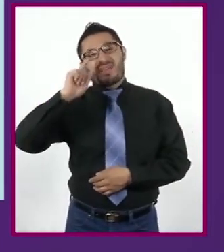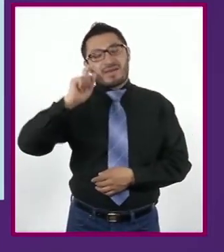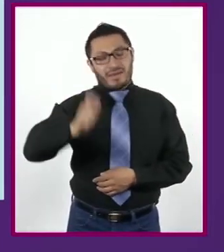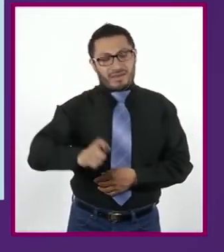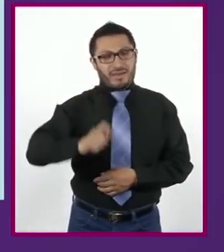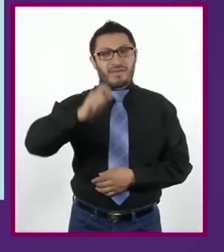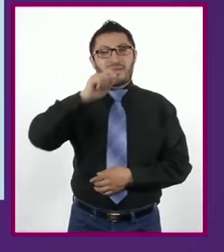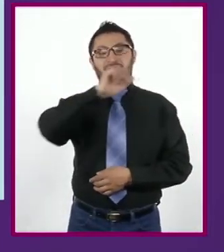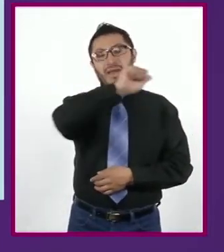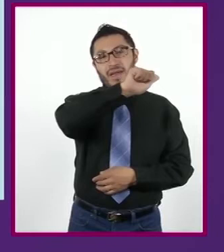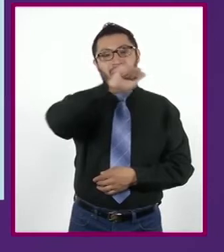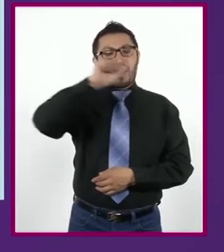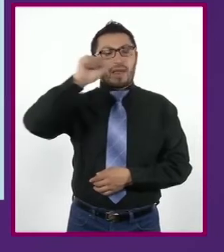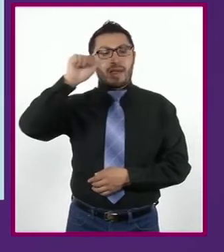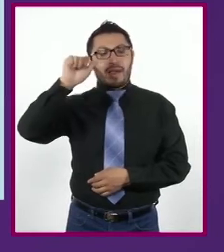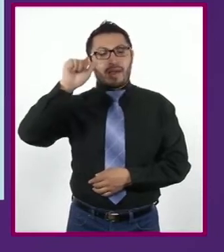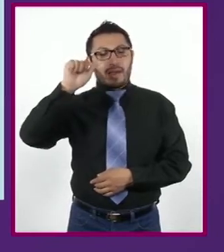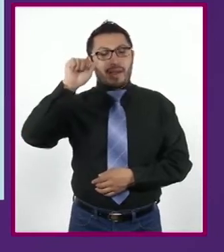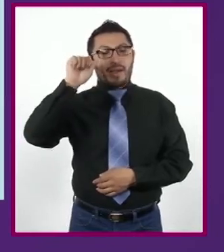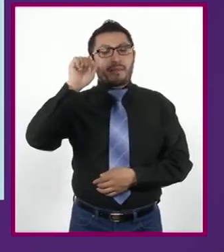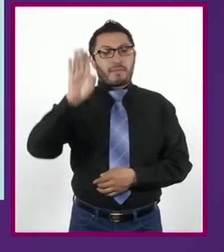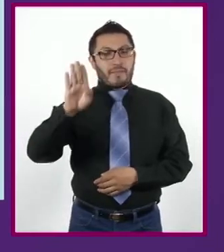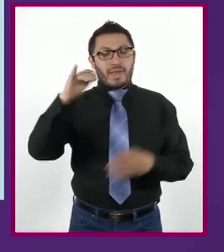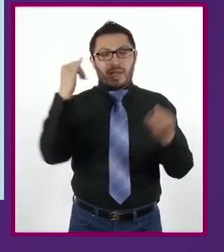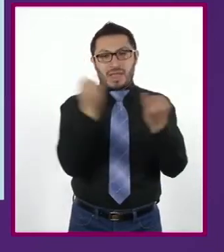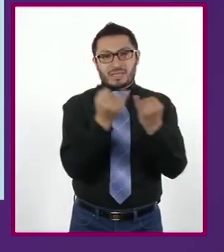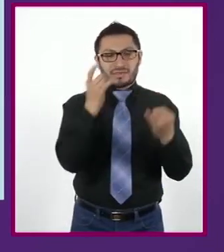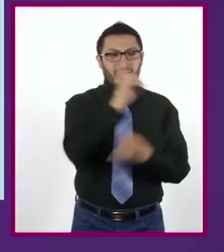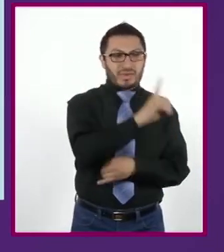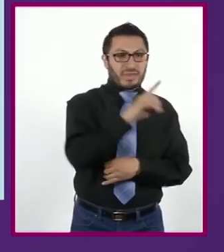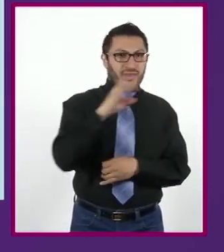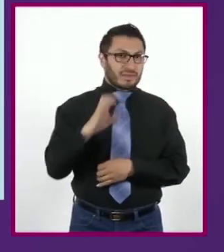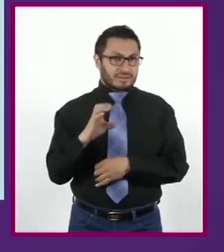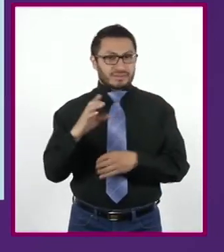porque AB es congruente con DC.